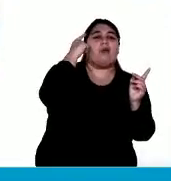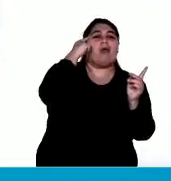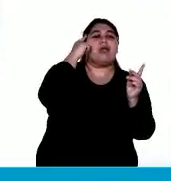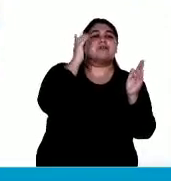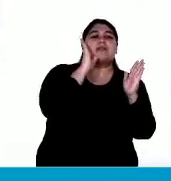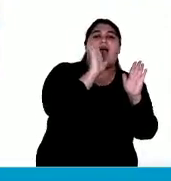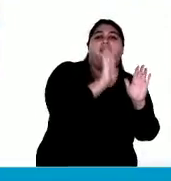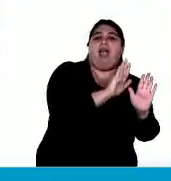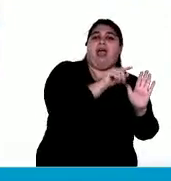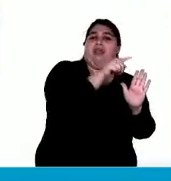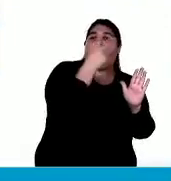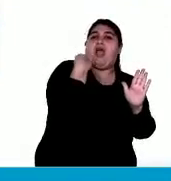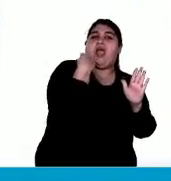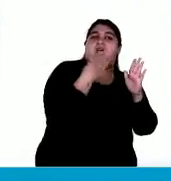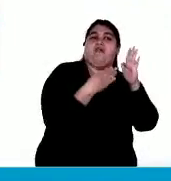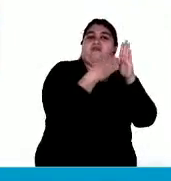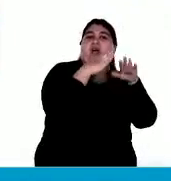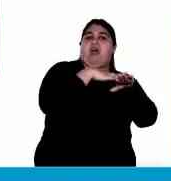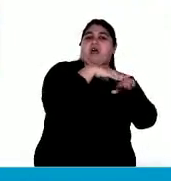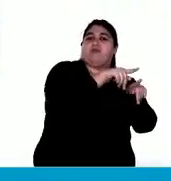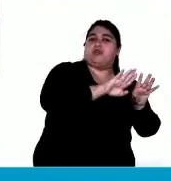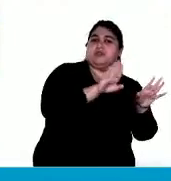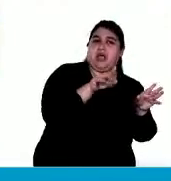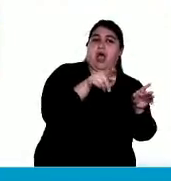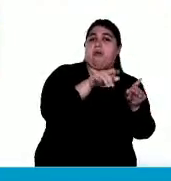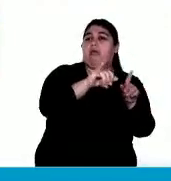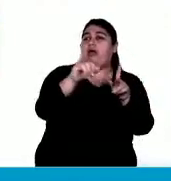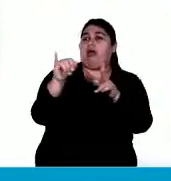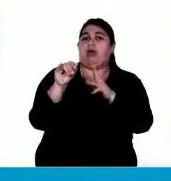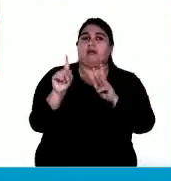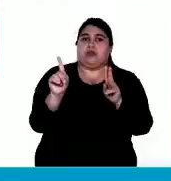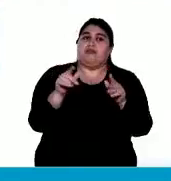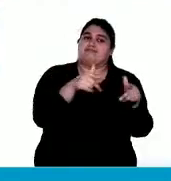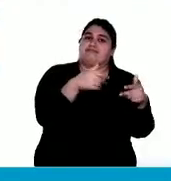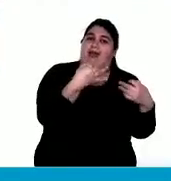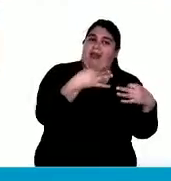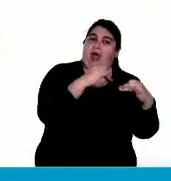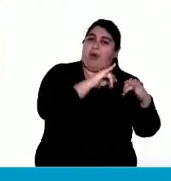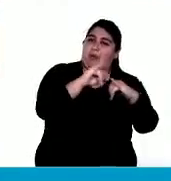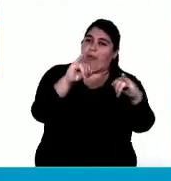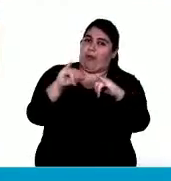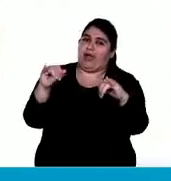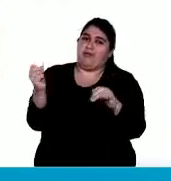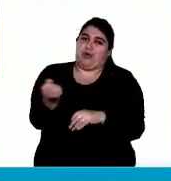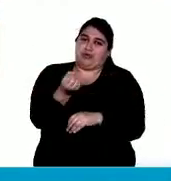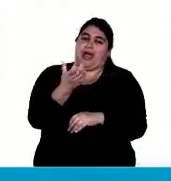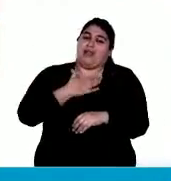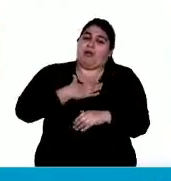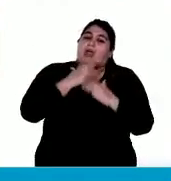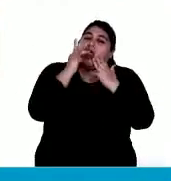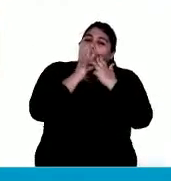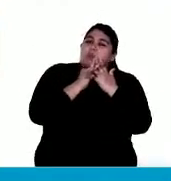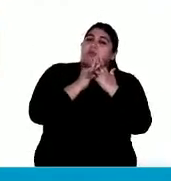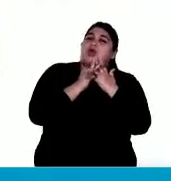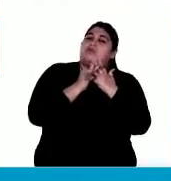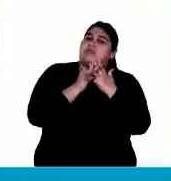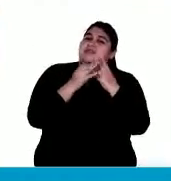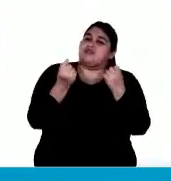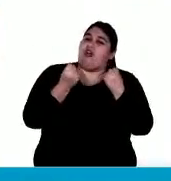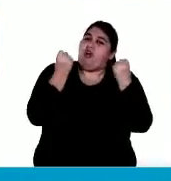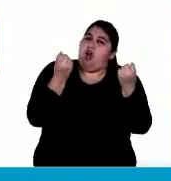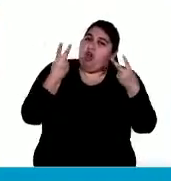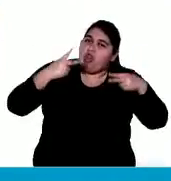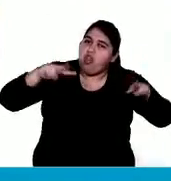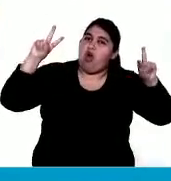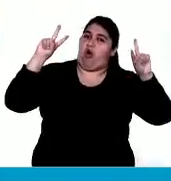queden también en las manos de los trabajadores. Entonces, mi compromiso es redoblar el esfuerzo para